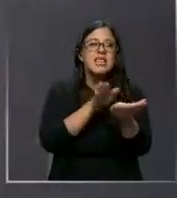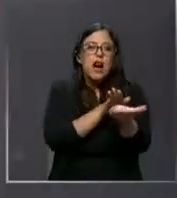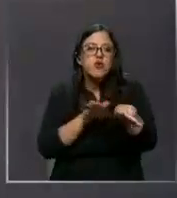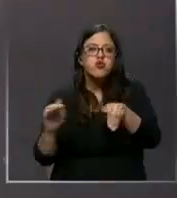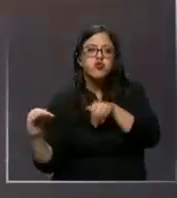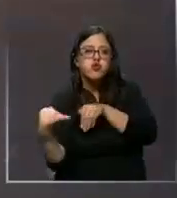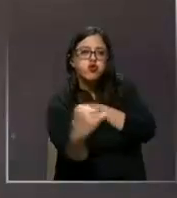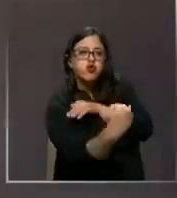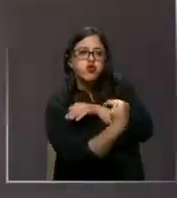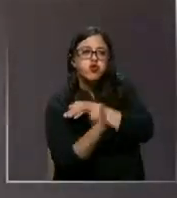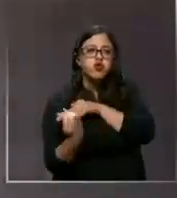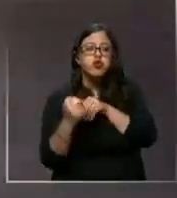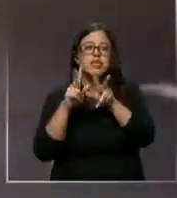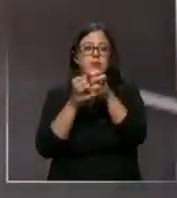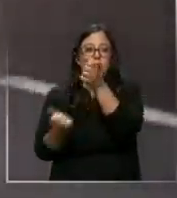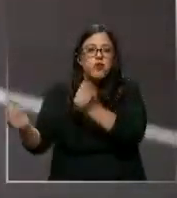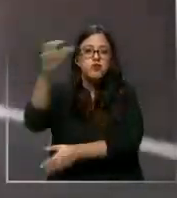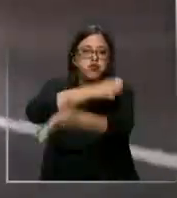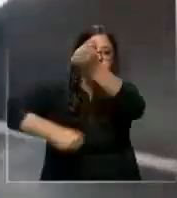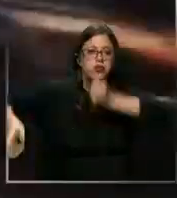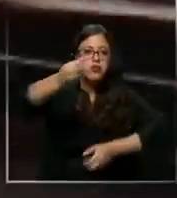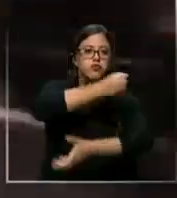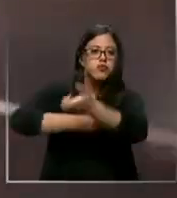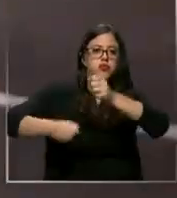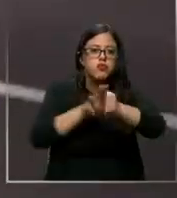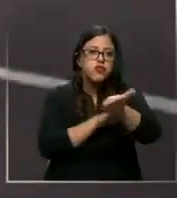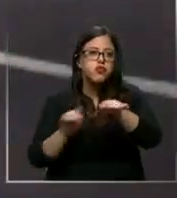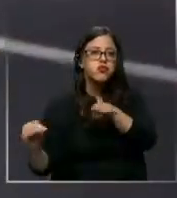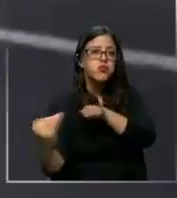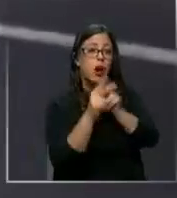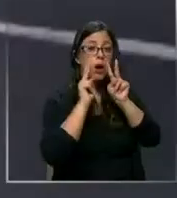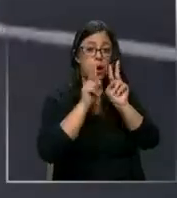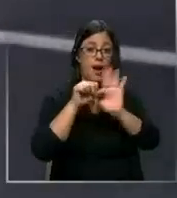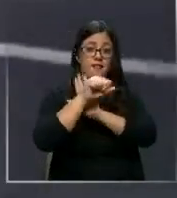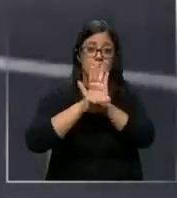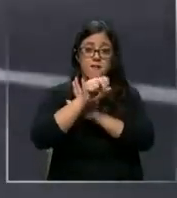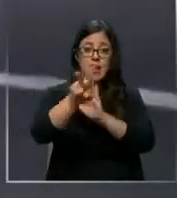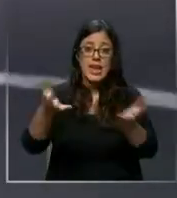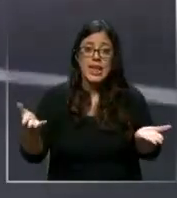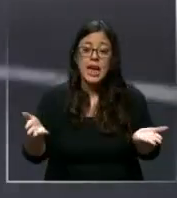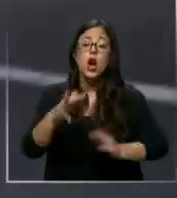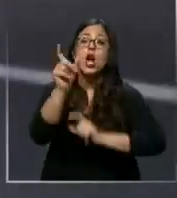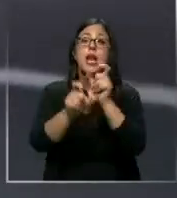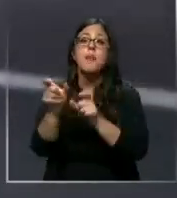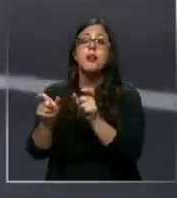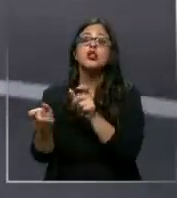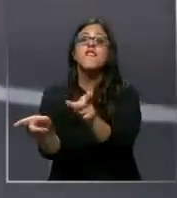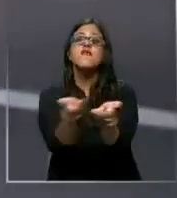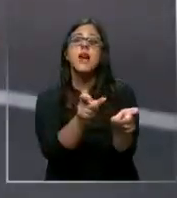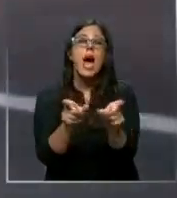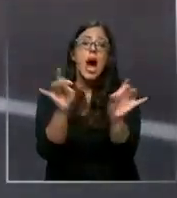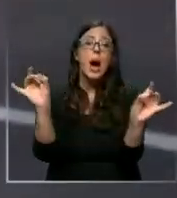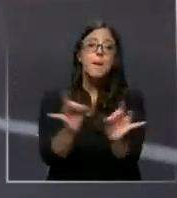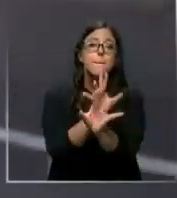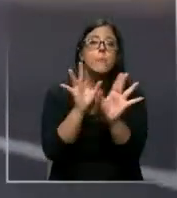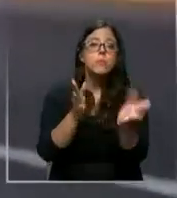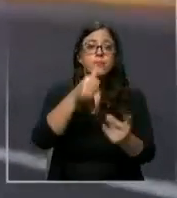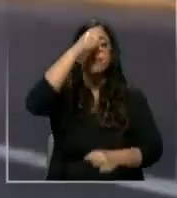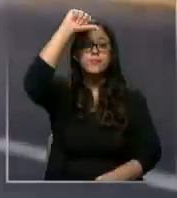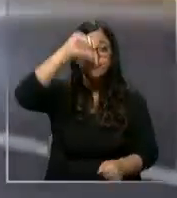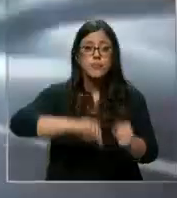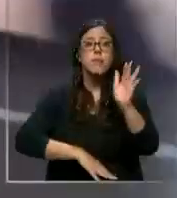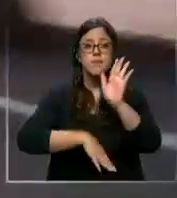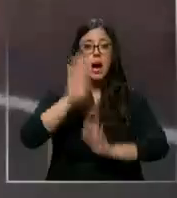competencia de destrezas, maniobras o velocidad, como se puede ver en los registros, y quienes sean fiscalizados pueden arriesgar penas